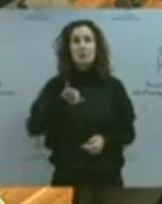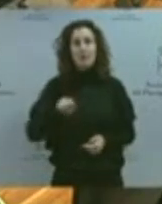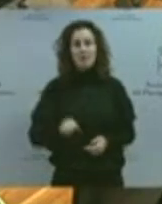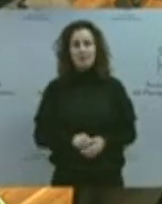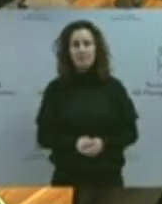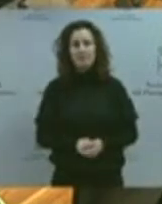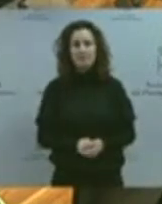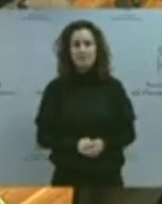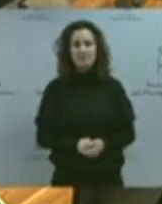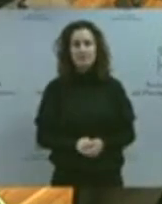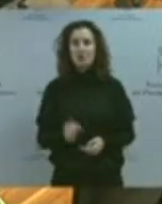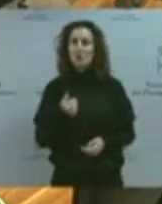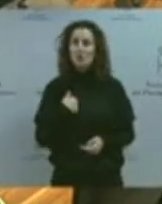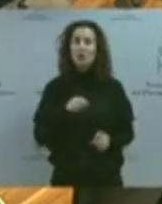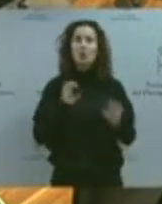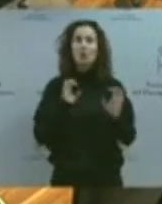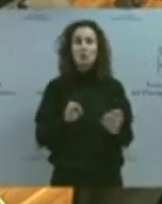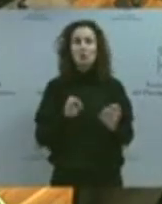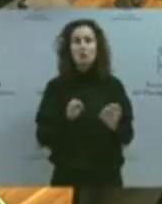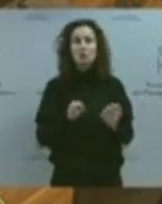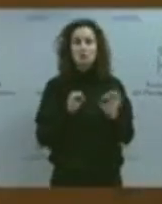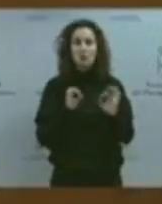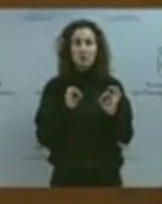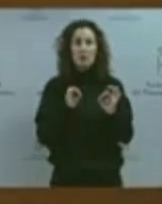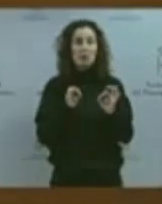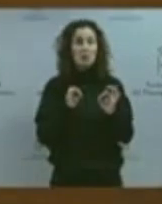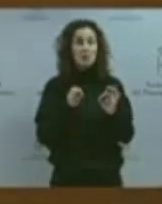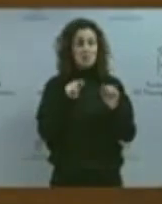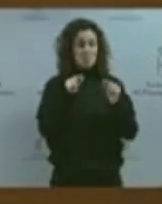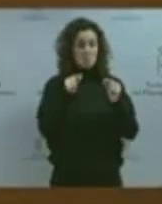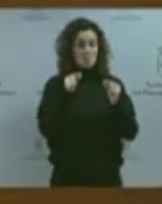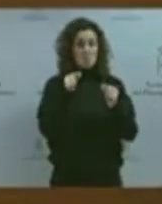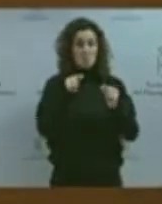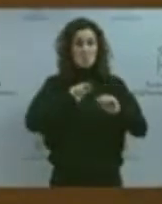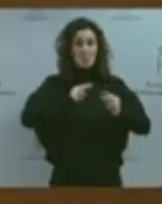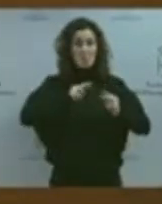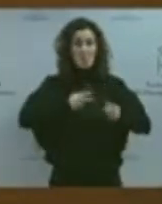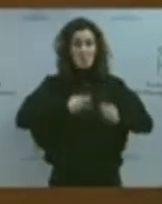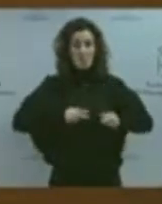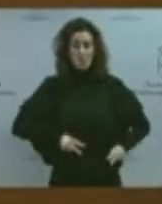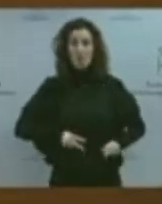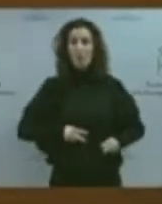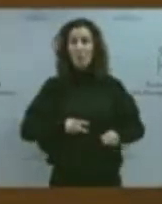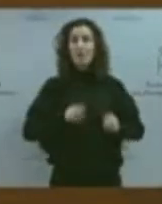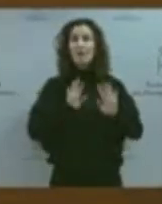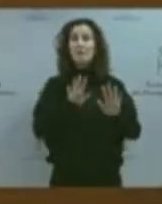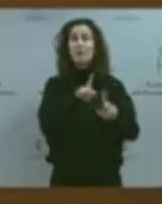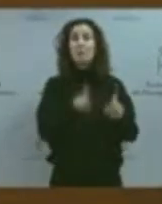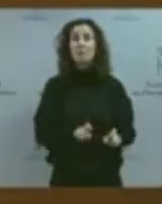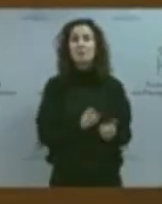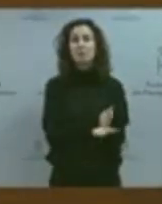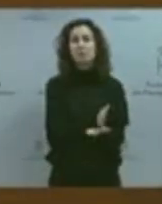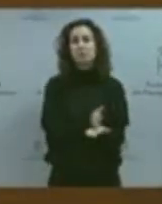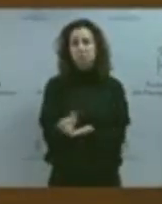contestando puntualmente a lo que dijo, aunque la pregunta tenía 2 vertientes. La pregunta tenía la vertiente de obras